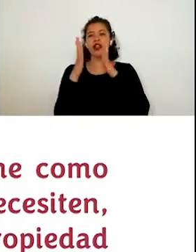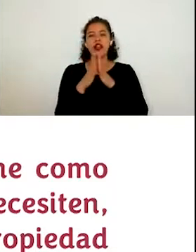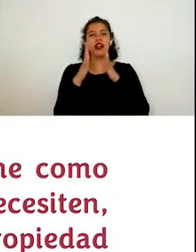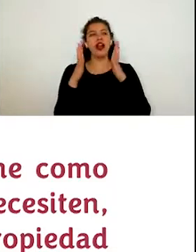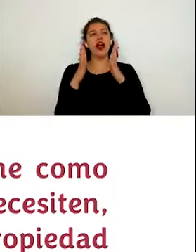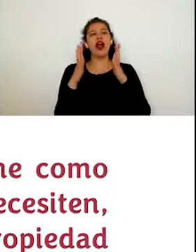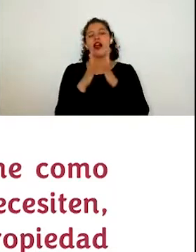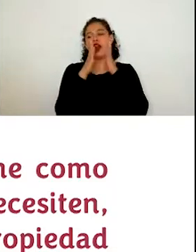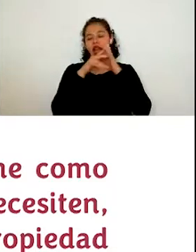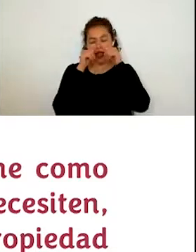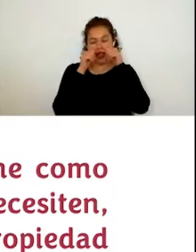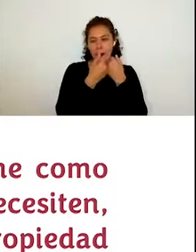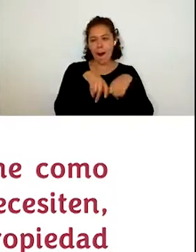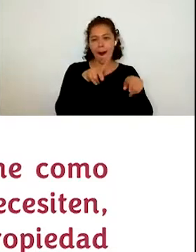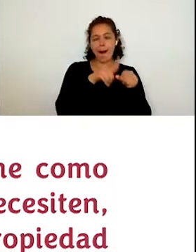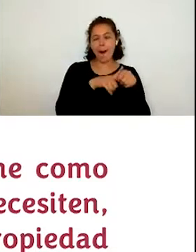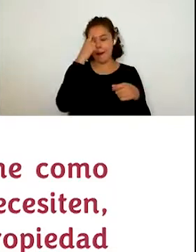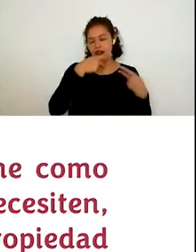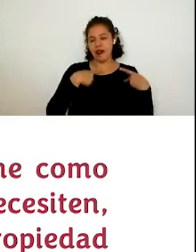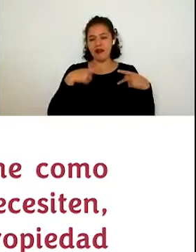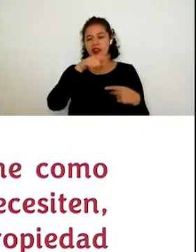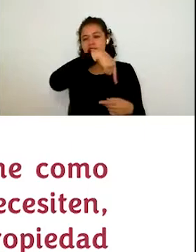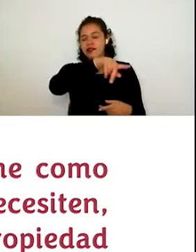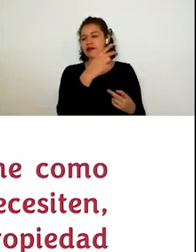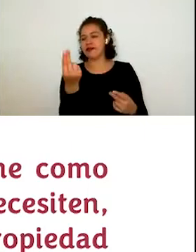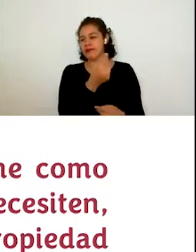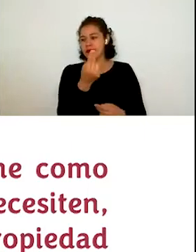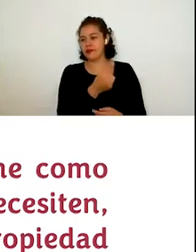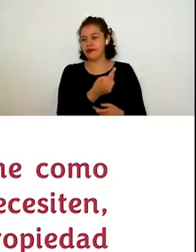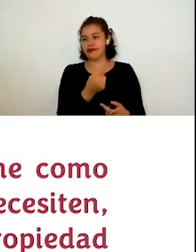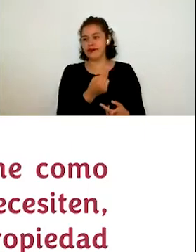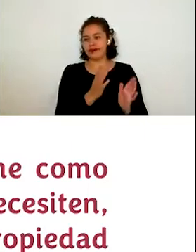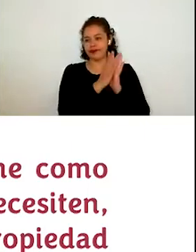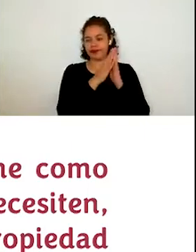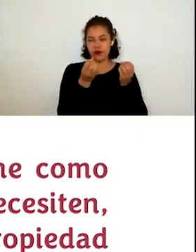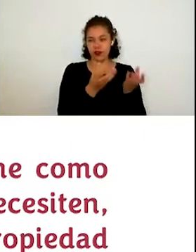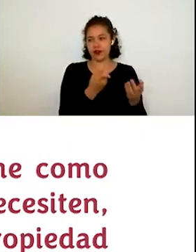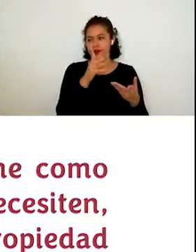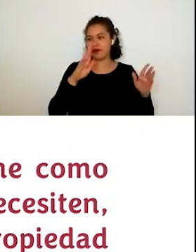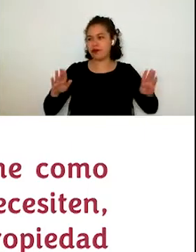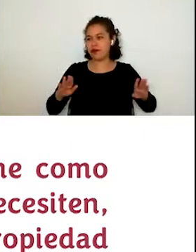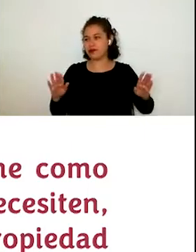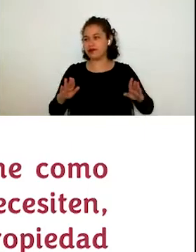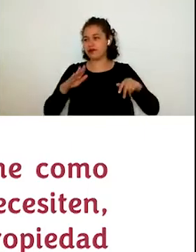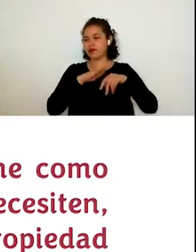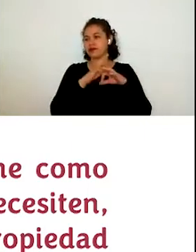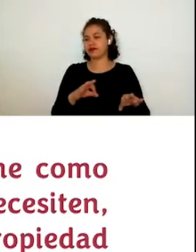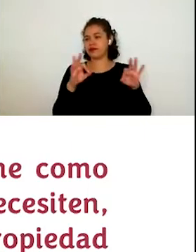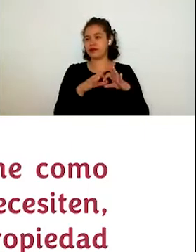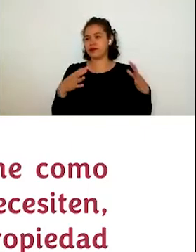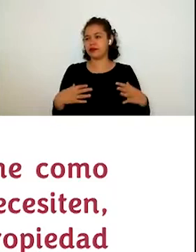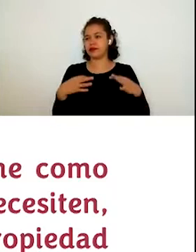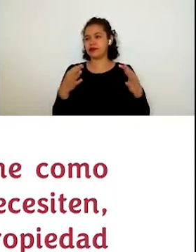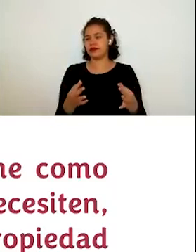personas que lo necesitan, y una de sus características principales es que están constituidas con